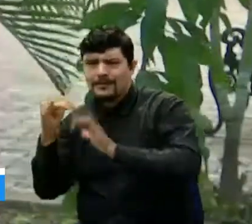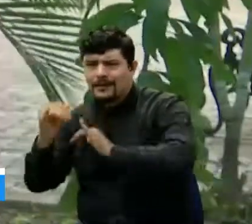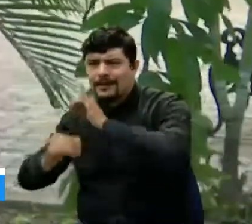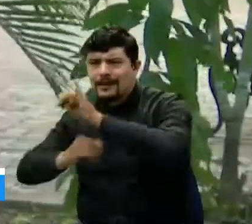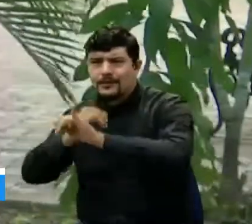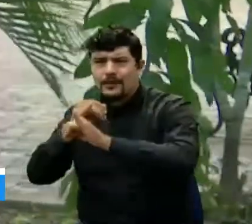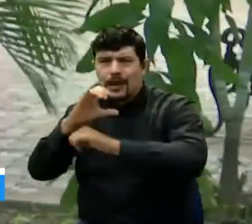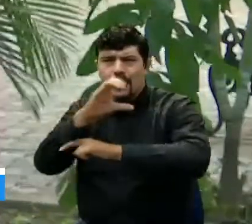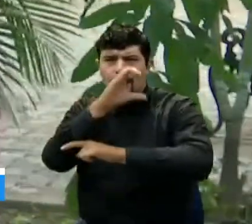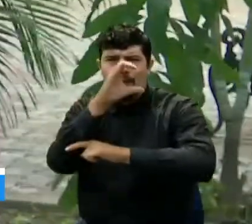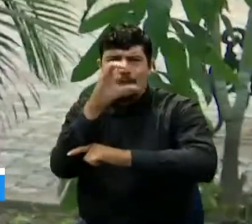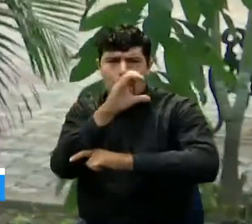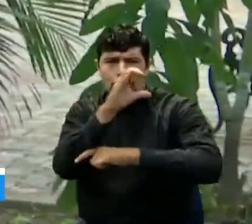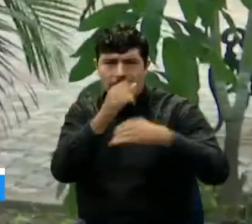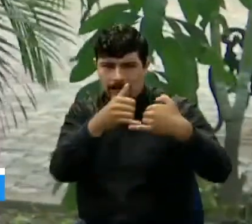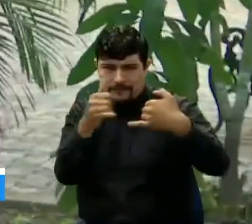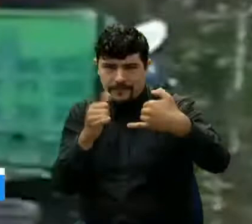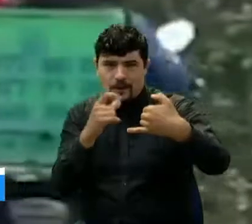la zona limítrofe.